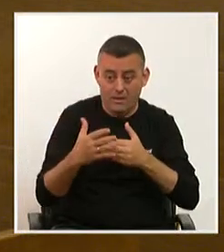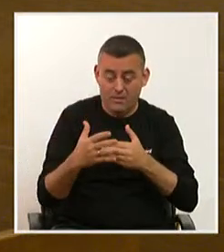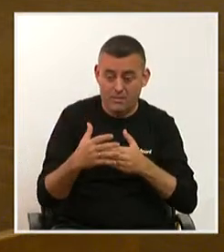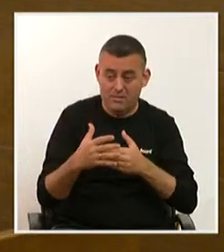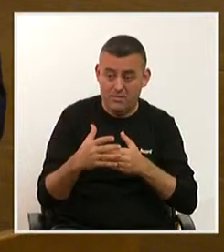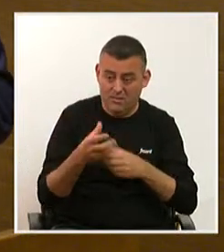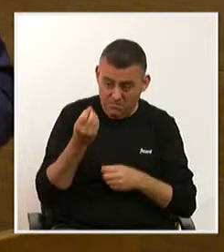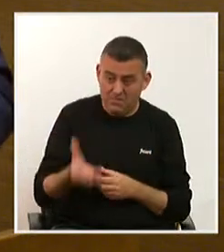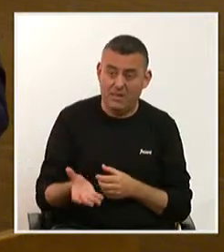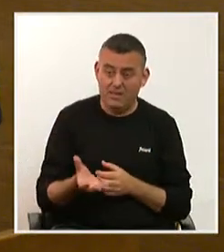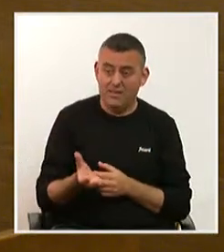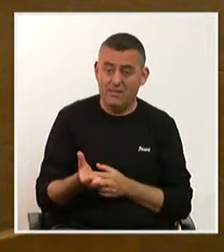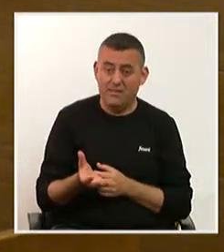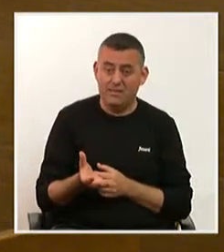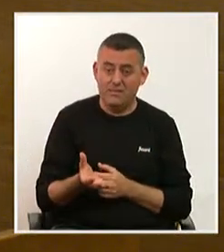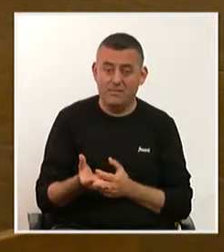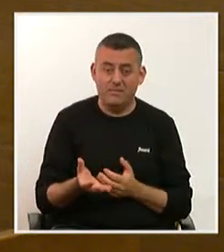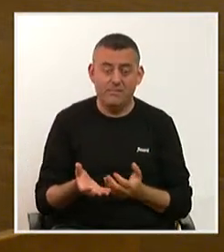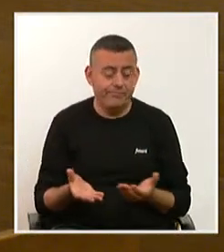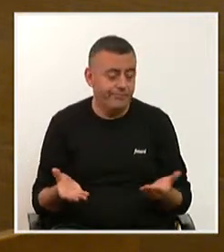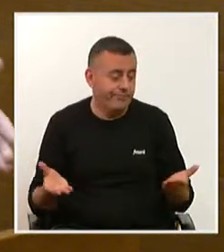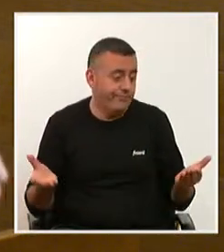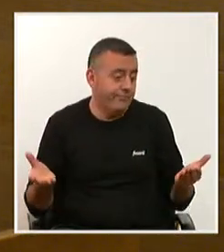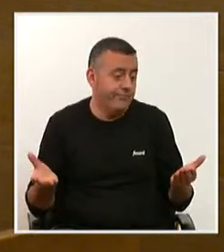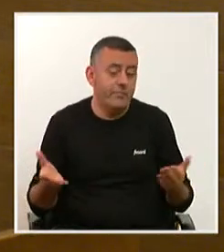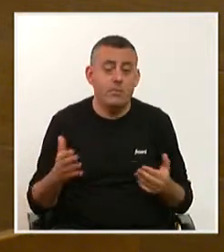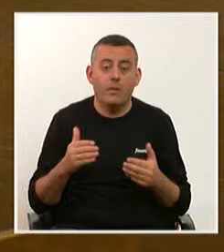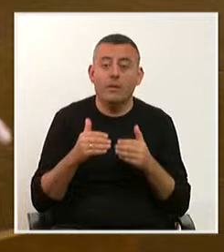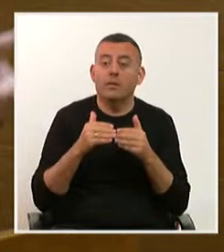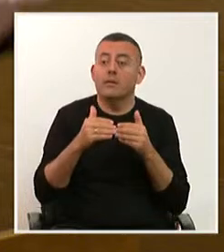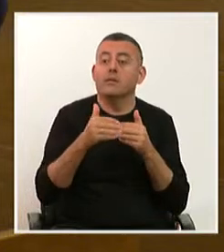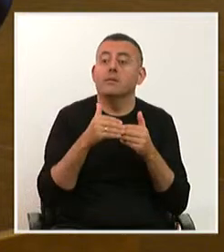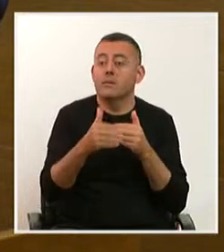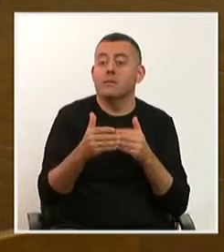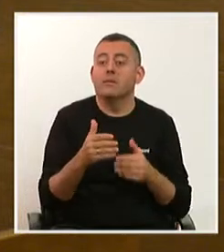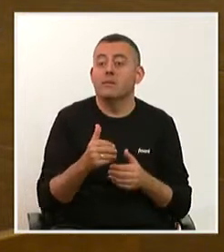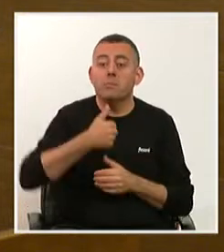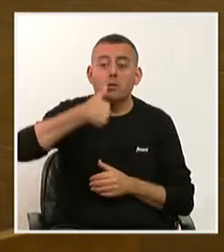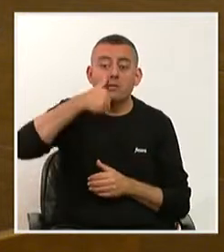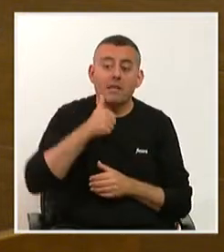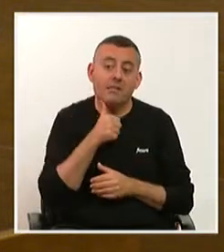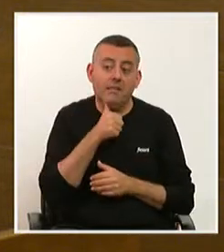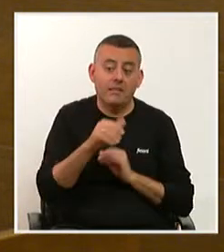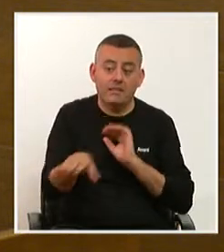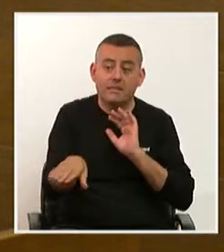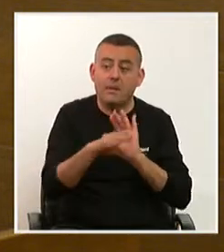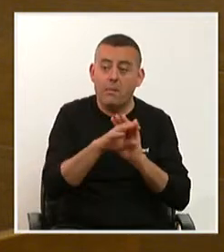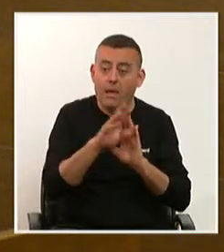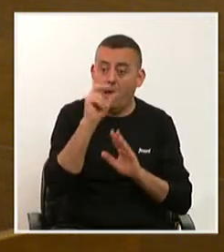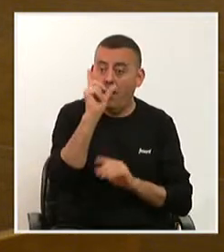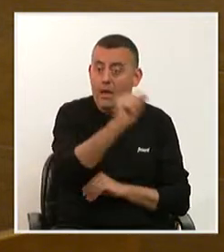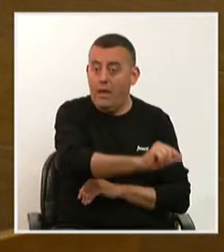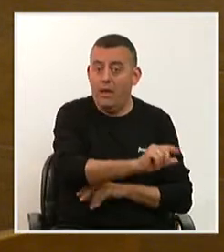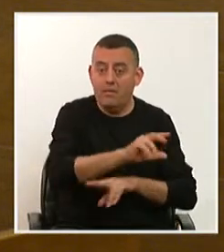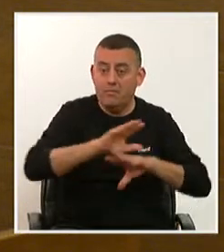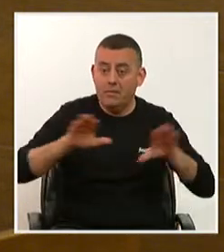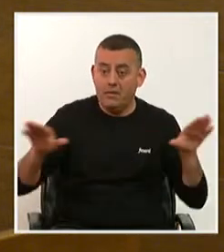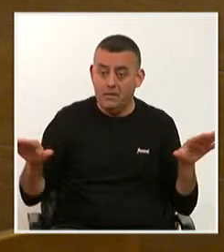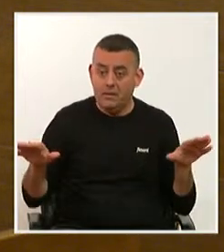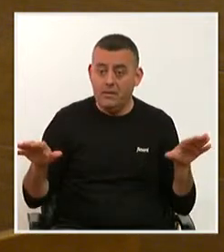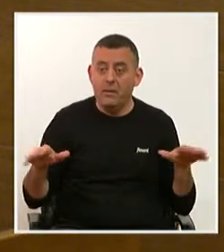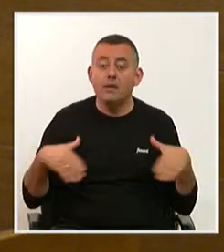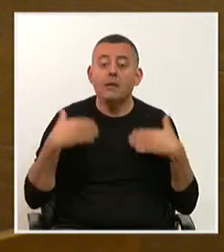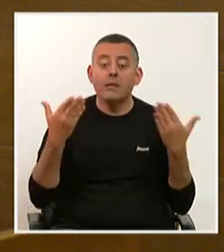Sánchez pasará tarde o temprano cogerá las de vill Diego pero el daño al partido socialista y sobre todo al Estado de derecho